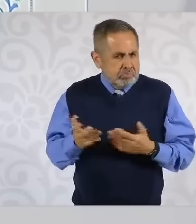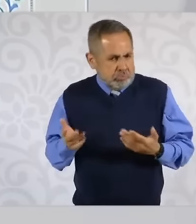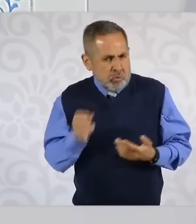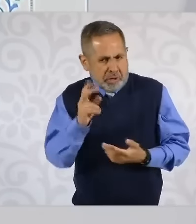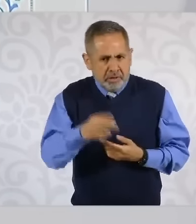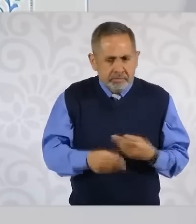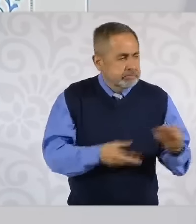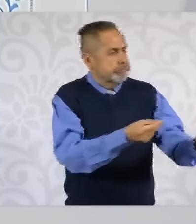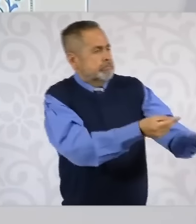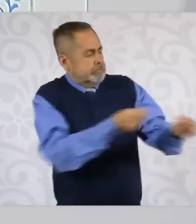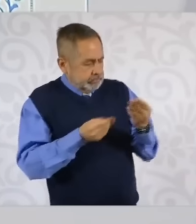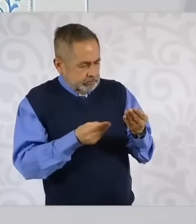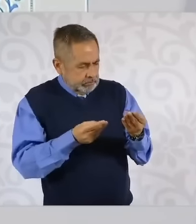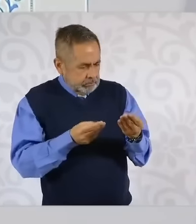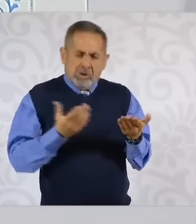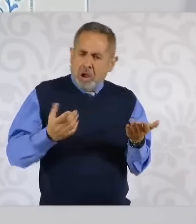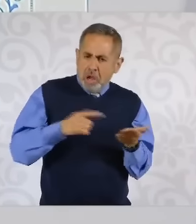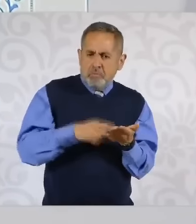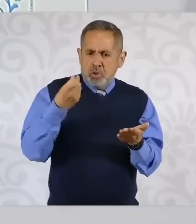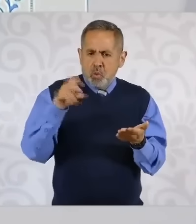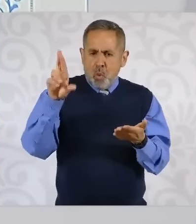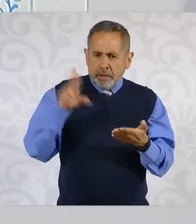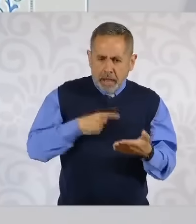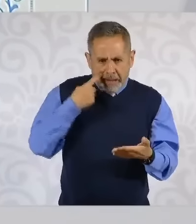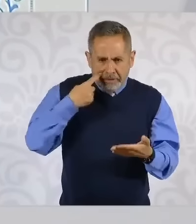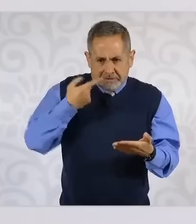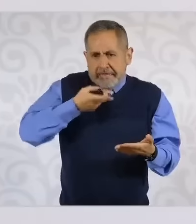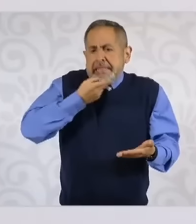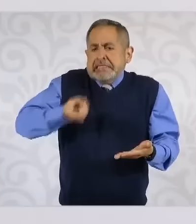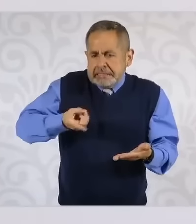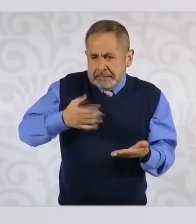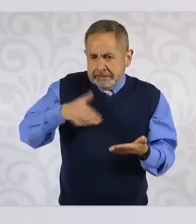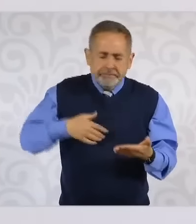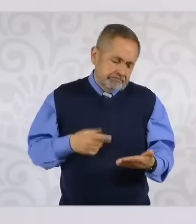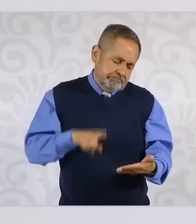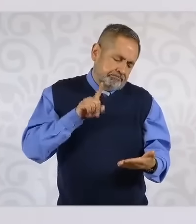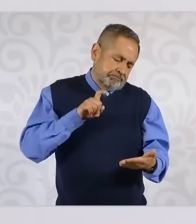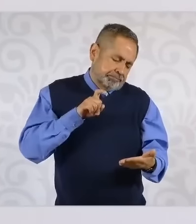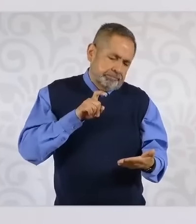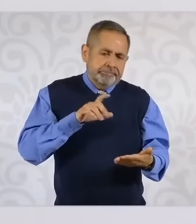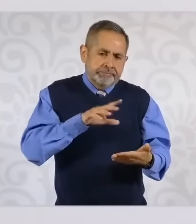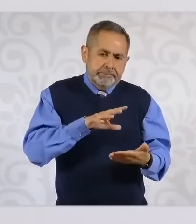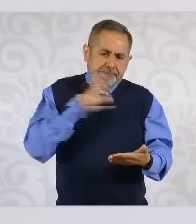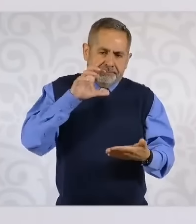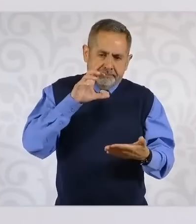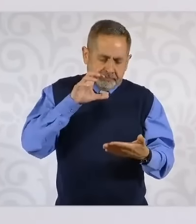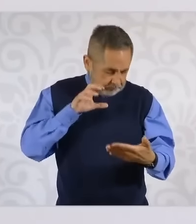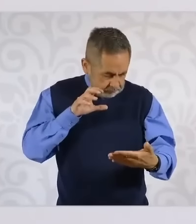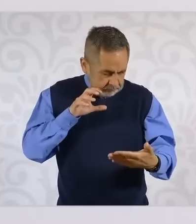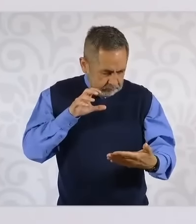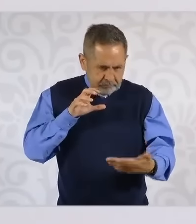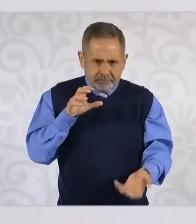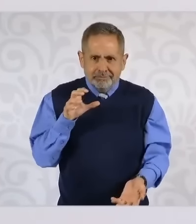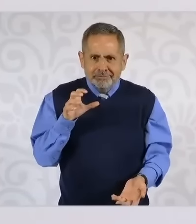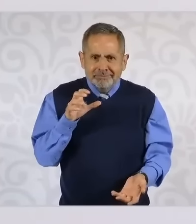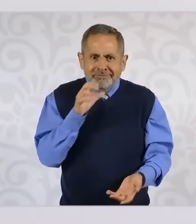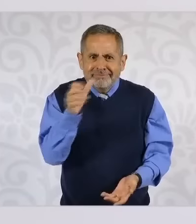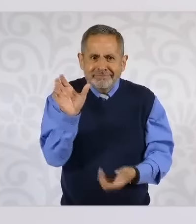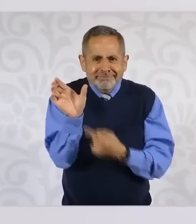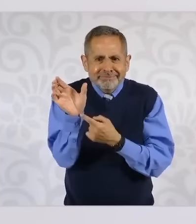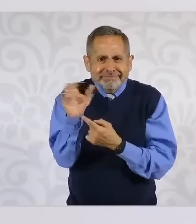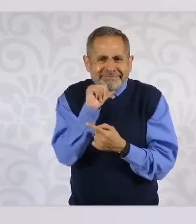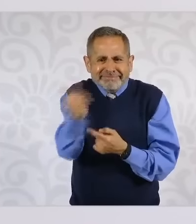notificación viene en un QR. Entonces, la consejera jurídica dice, pues a ver qué dice el